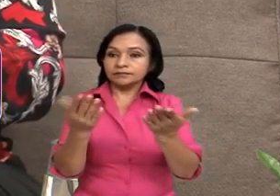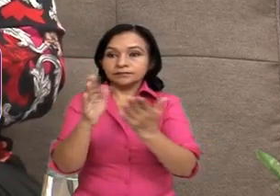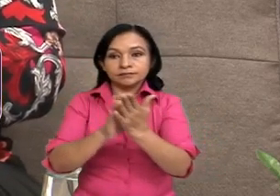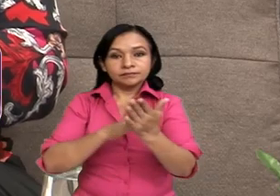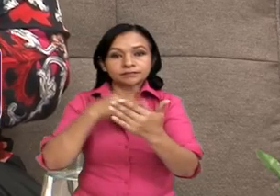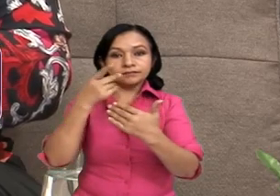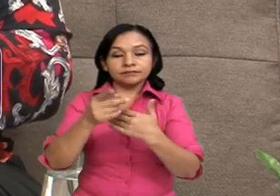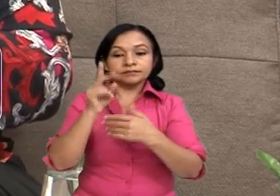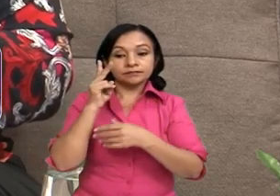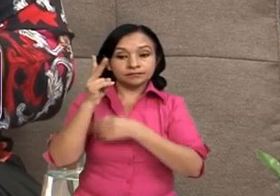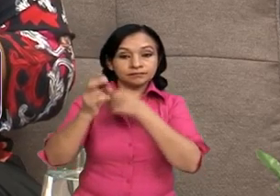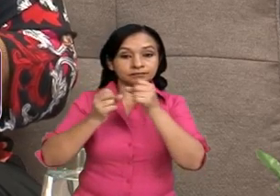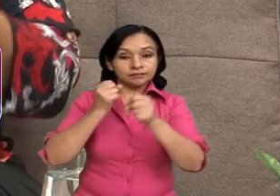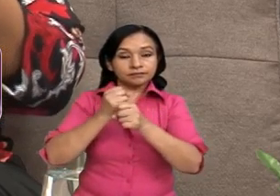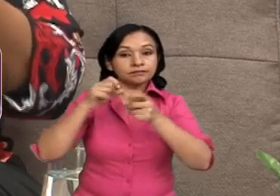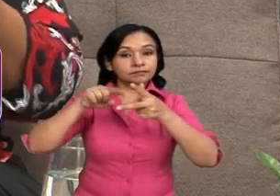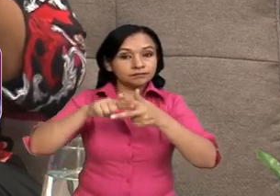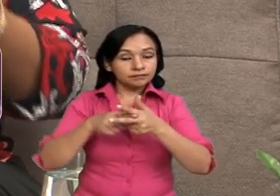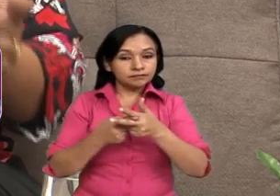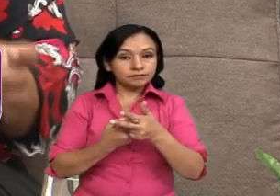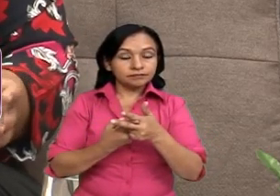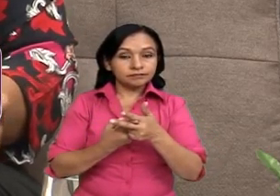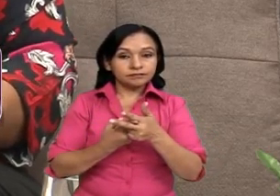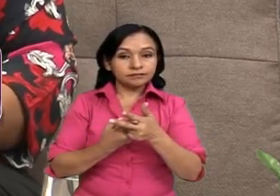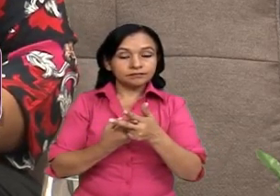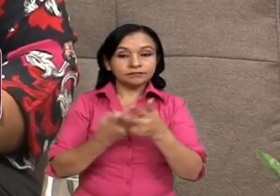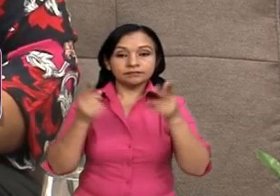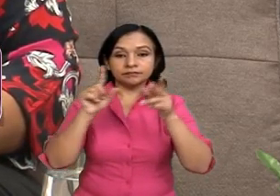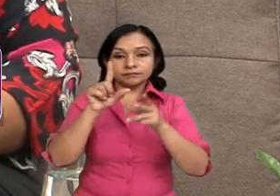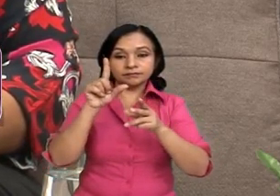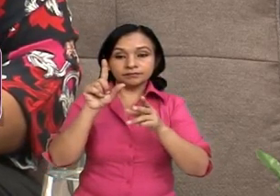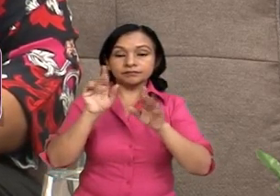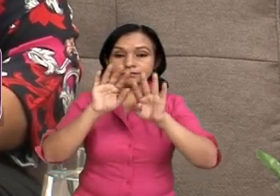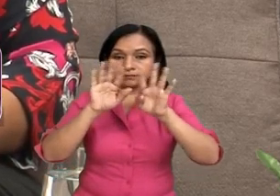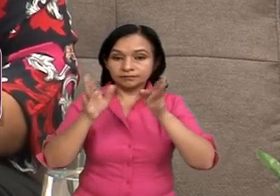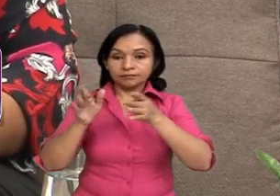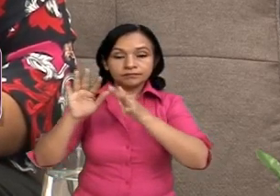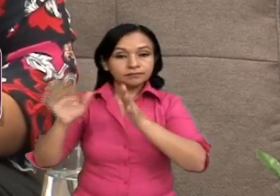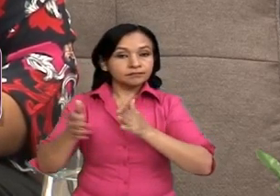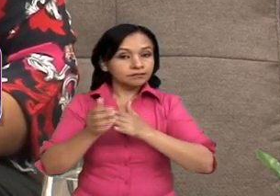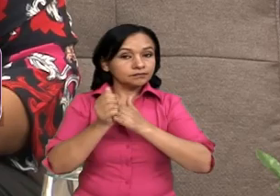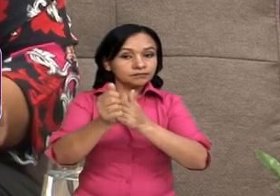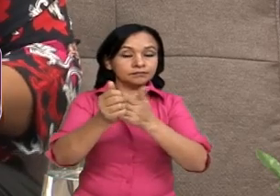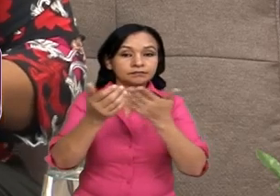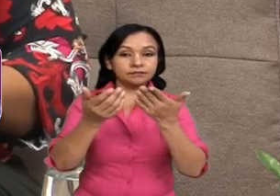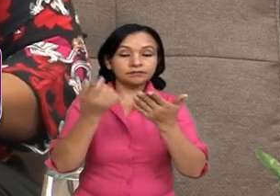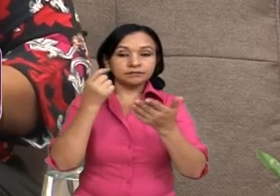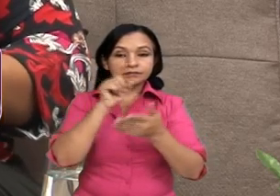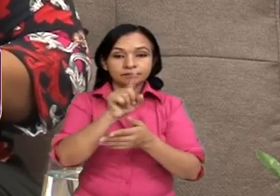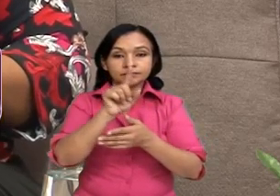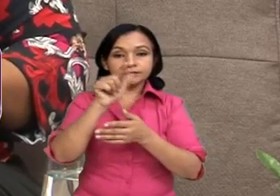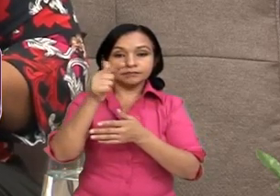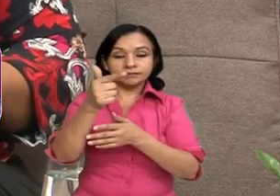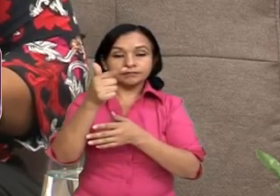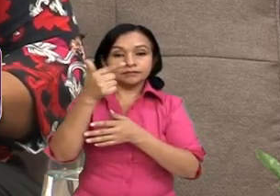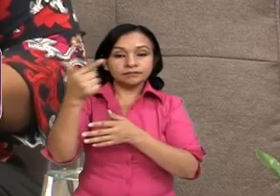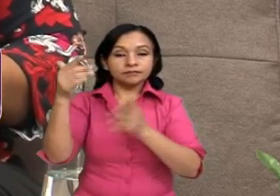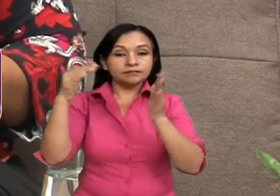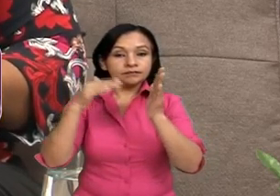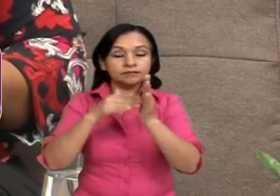tiene 2 años, ¿verdad? Y son las mujeres las que están ahí liderando. No podríamos entender que